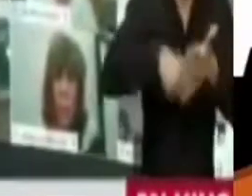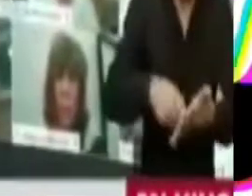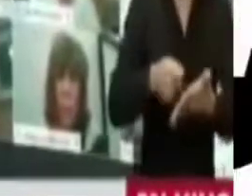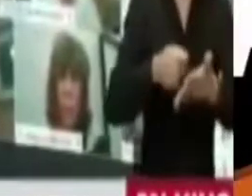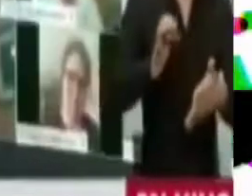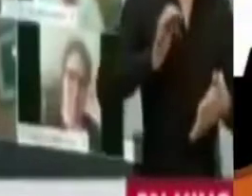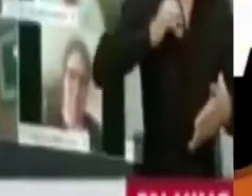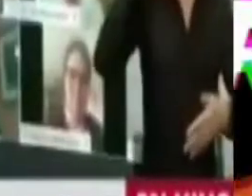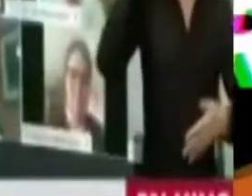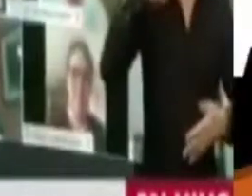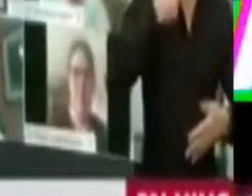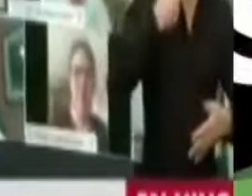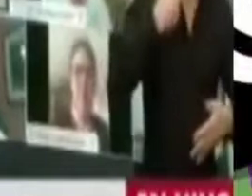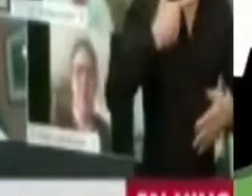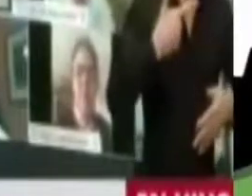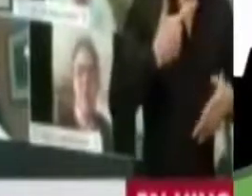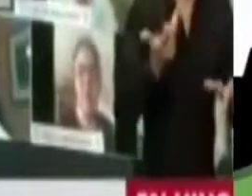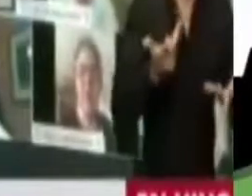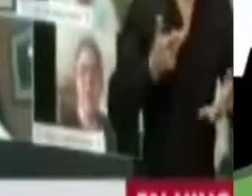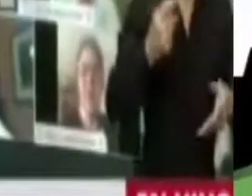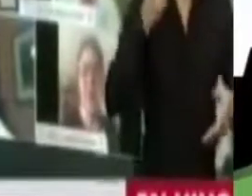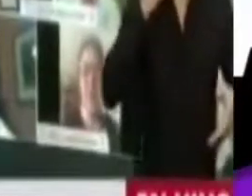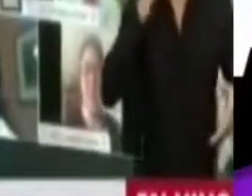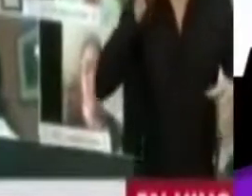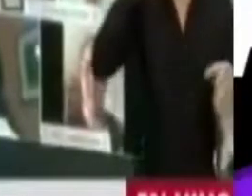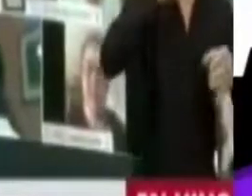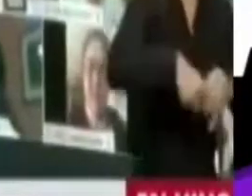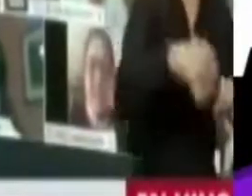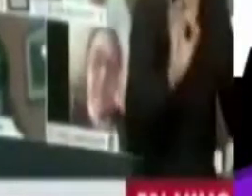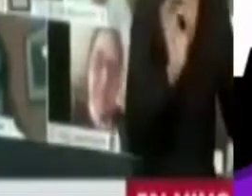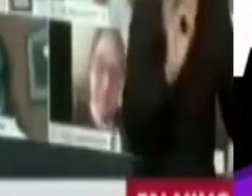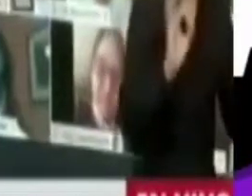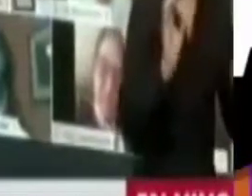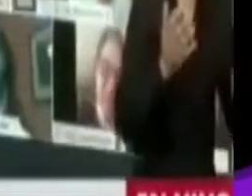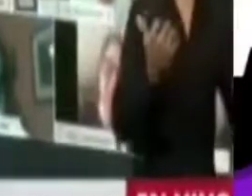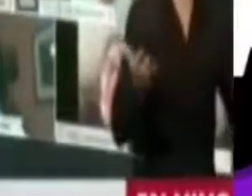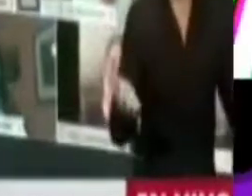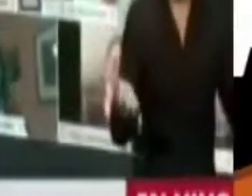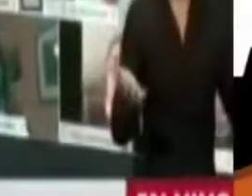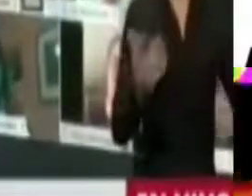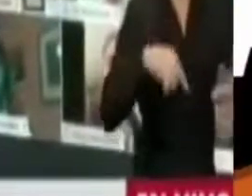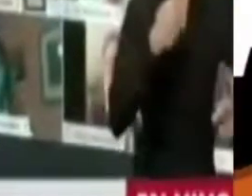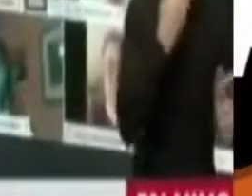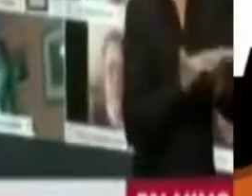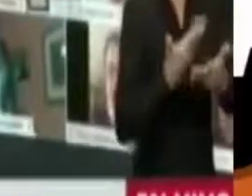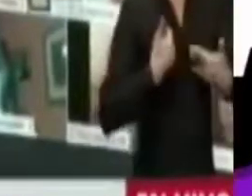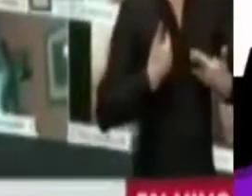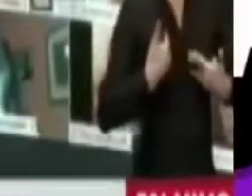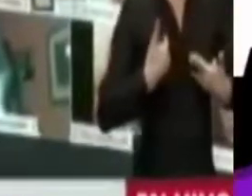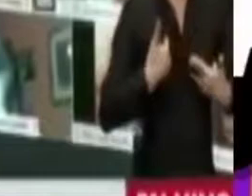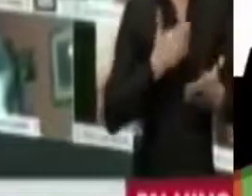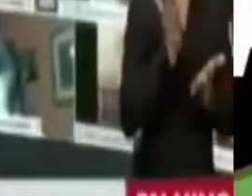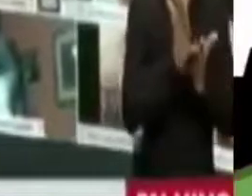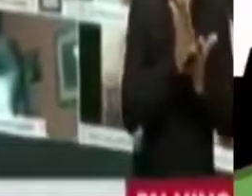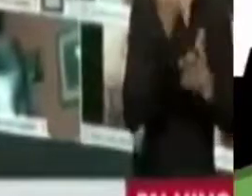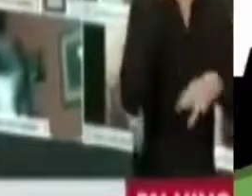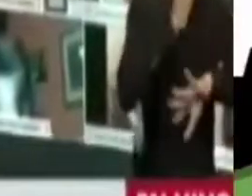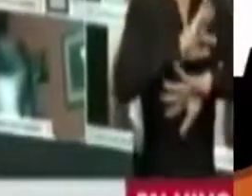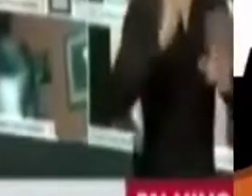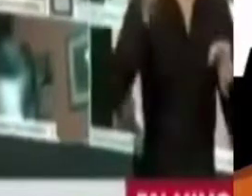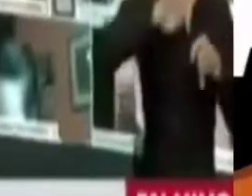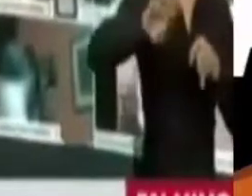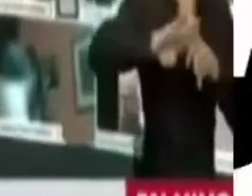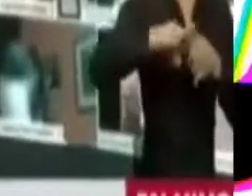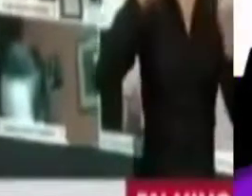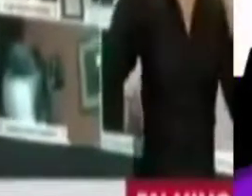se le debe, algo que es de la provincia, que es nuestro. Sí, en cierta forma yo no me